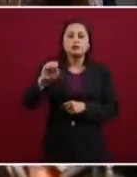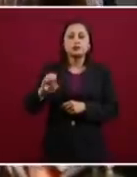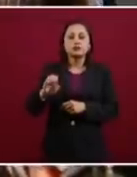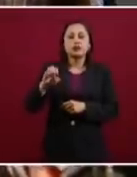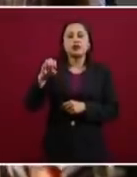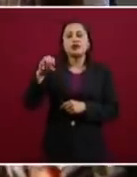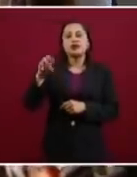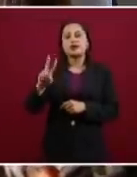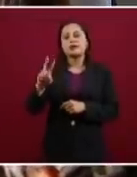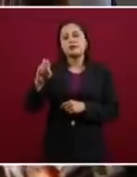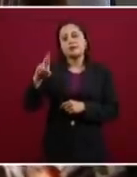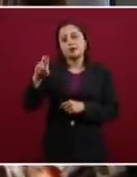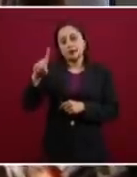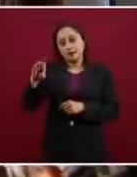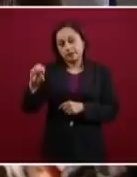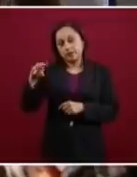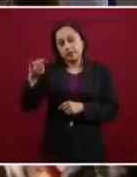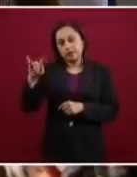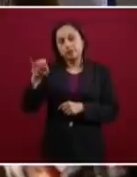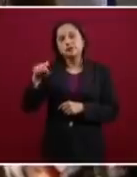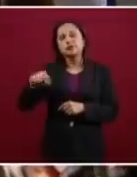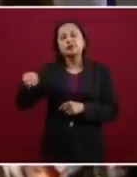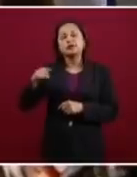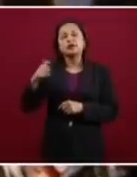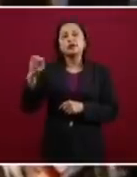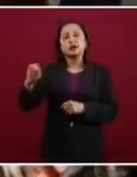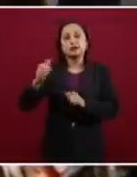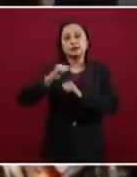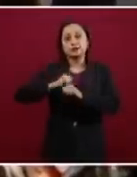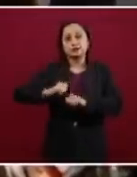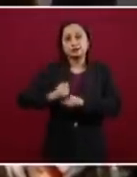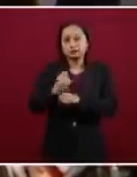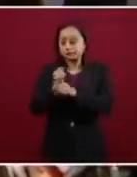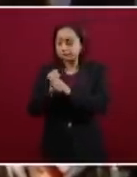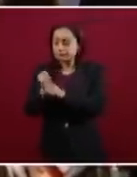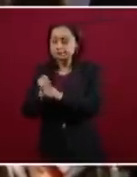este grupo de análisis de información del narcotráfico